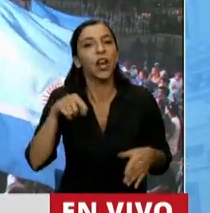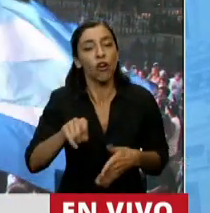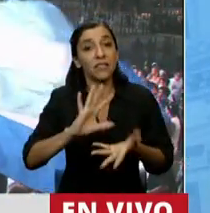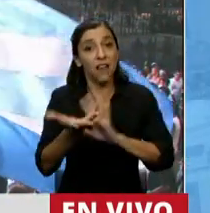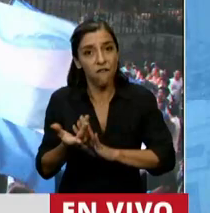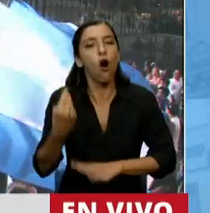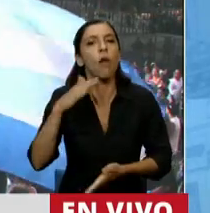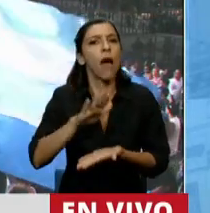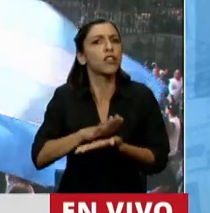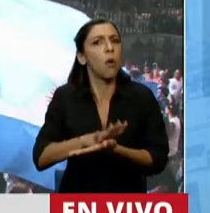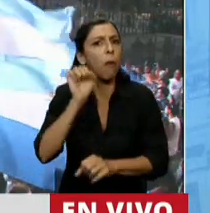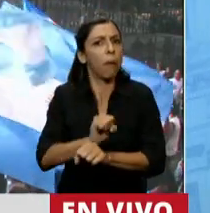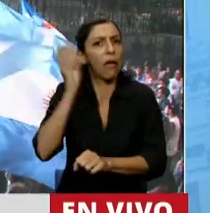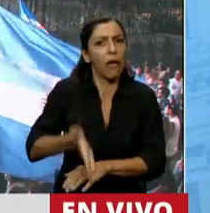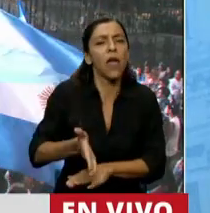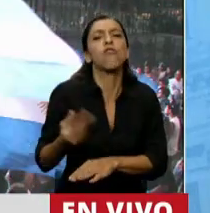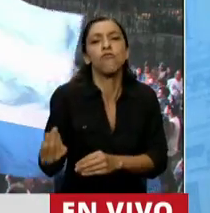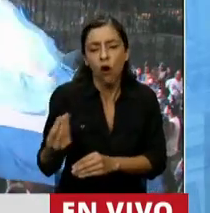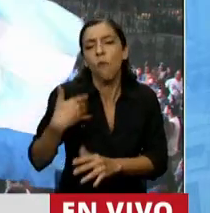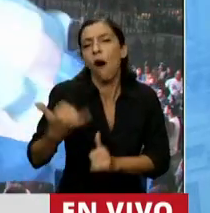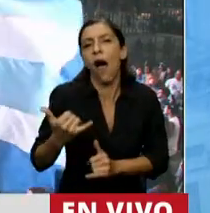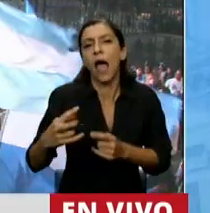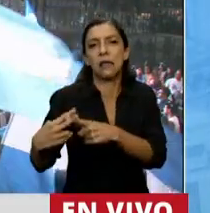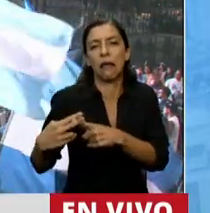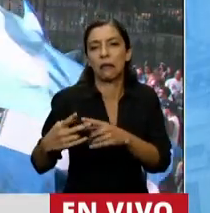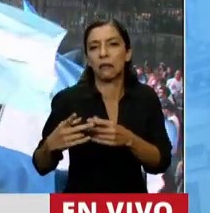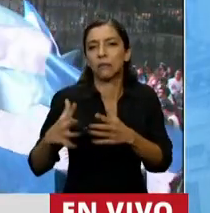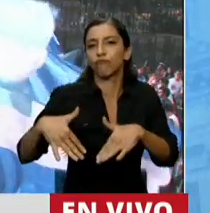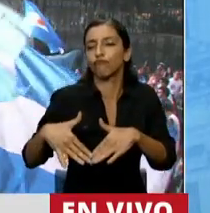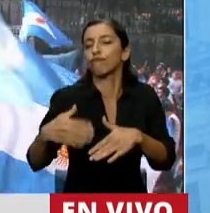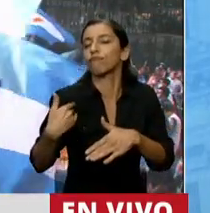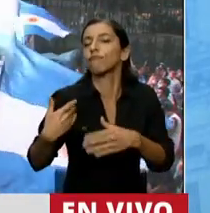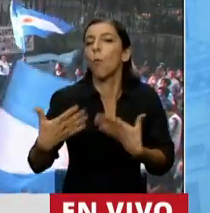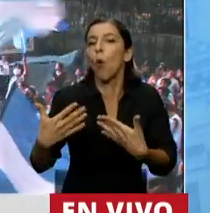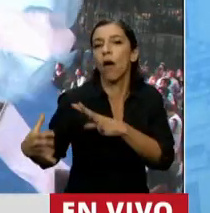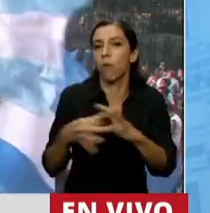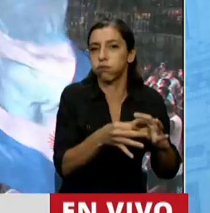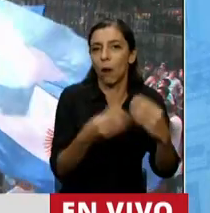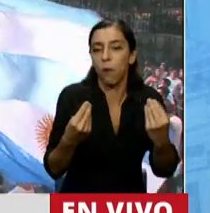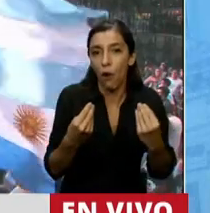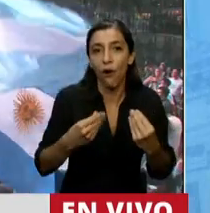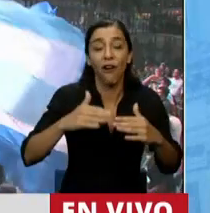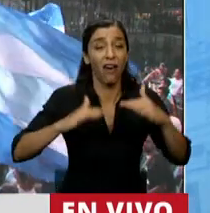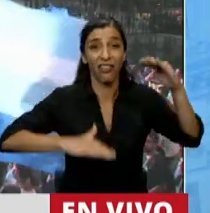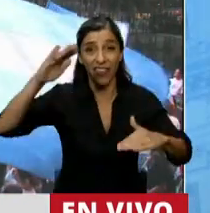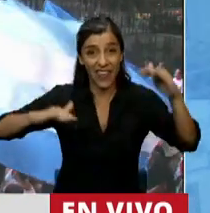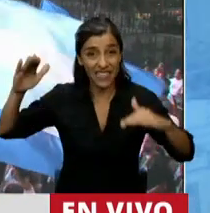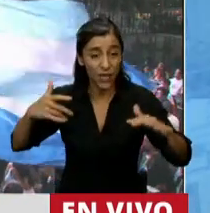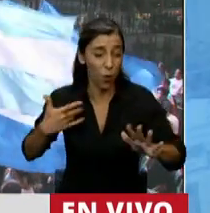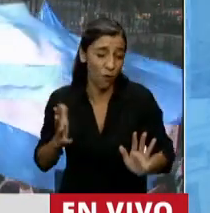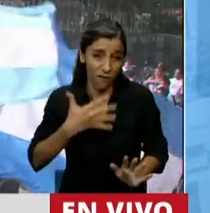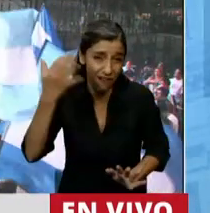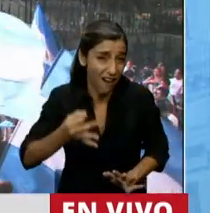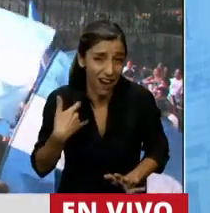penal consagra una herramienta con la cual se exacerban las desigualdades generadas por el funcionamiento escandaloso de